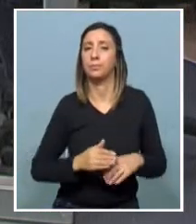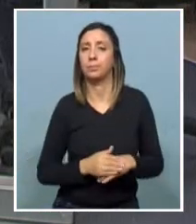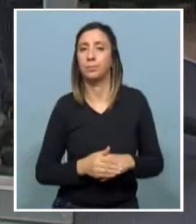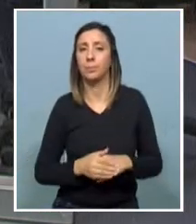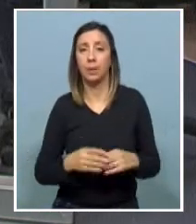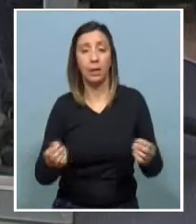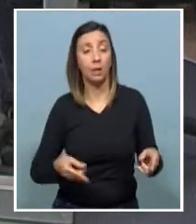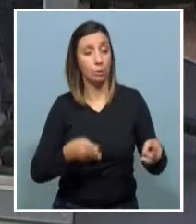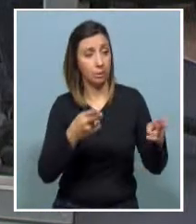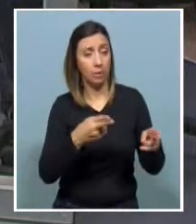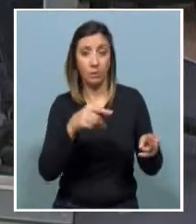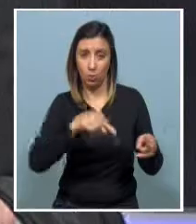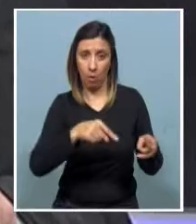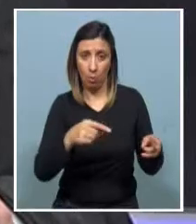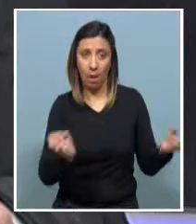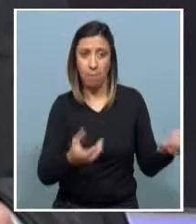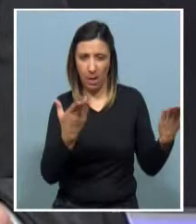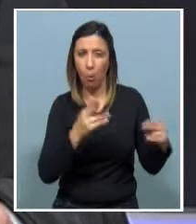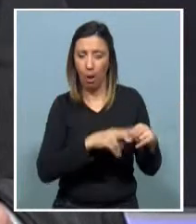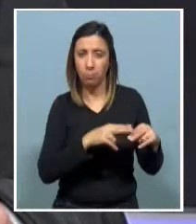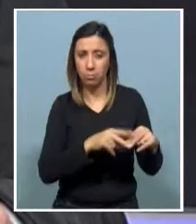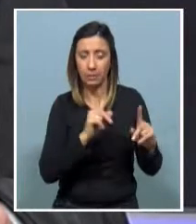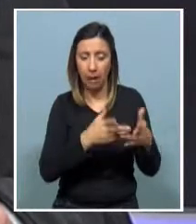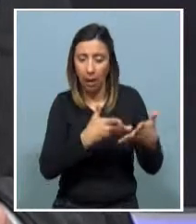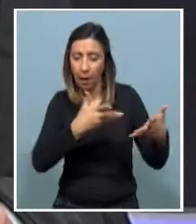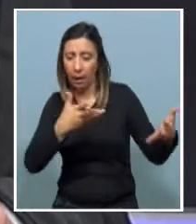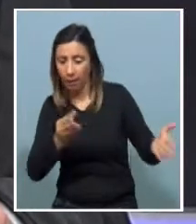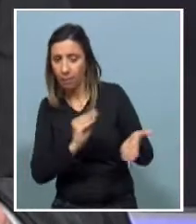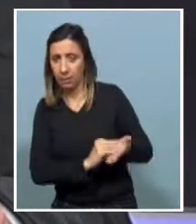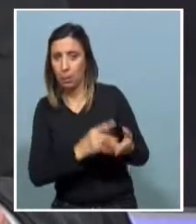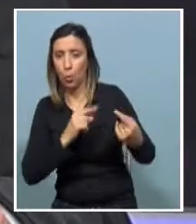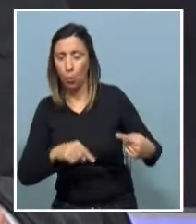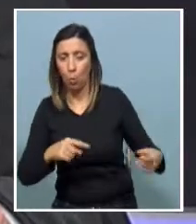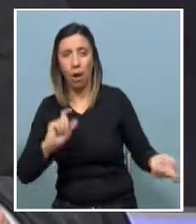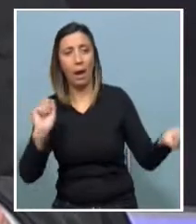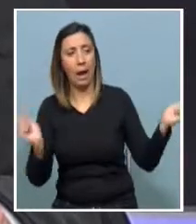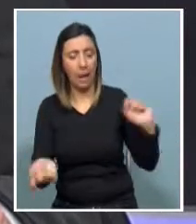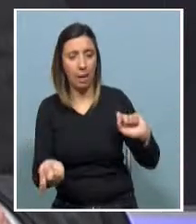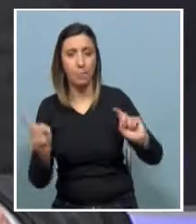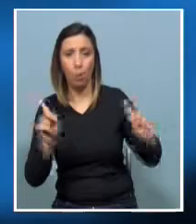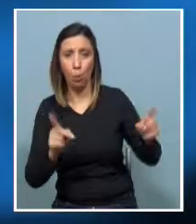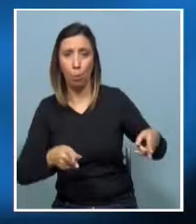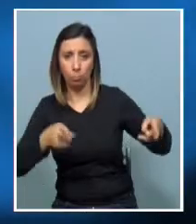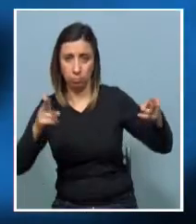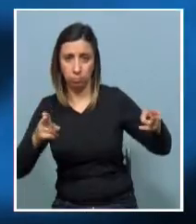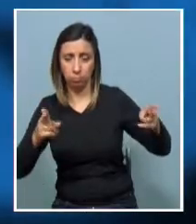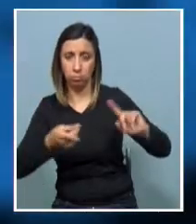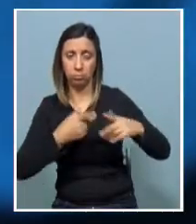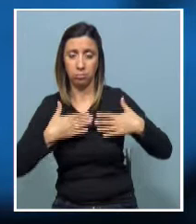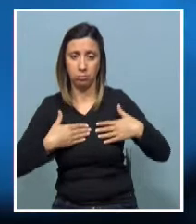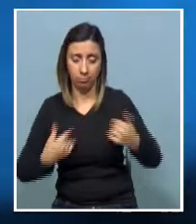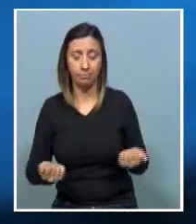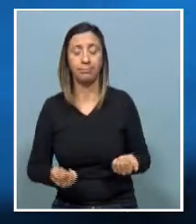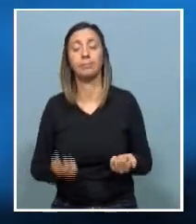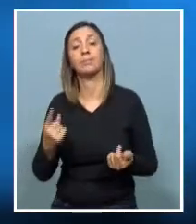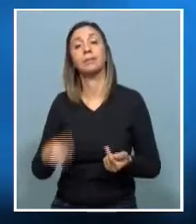puesta en valor de los edificios actuales, ampliación, cuestiones de refacción de edificios sanitarios y